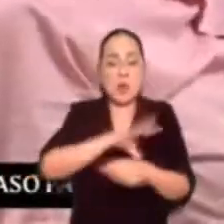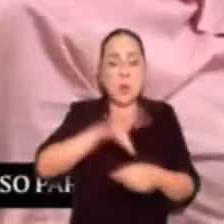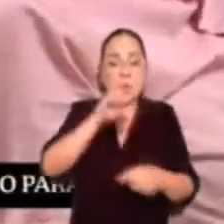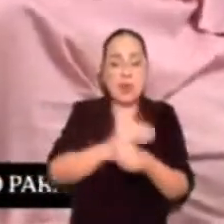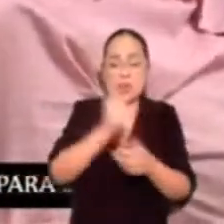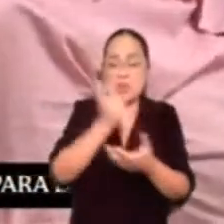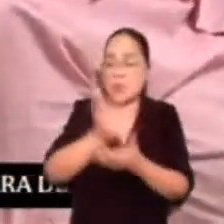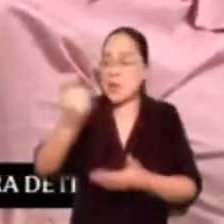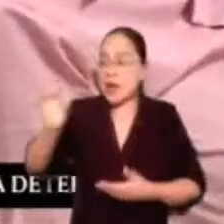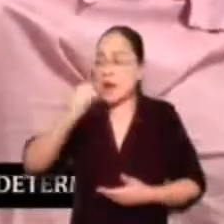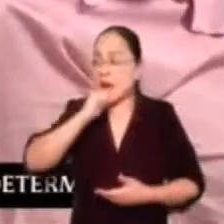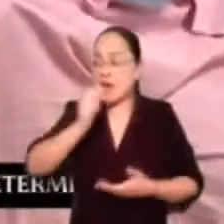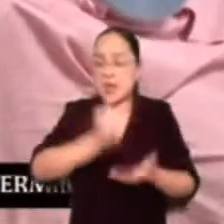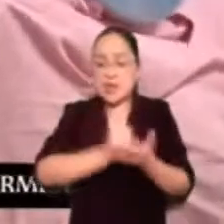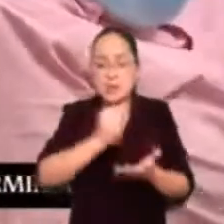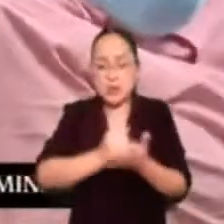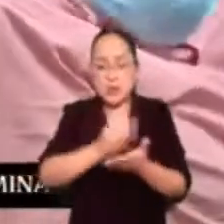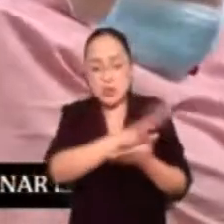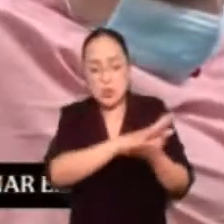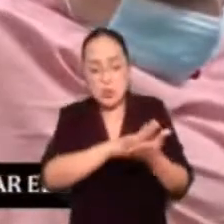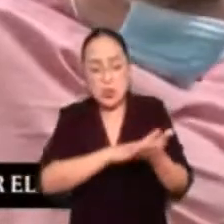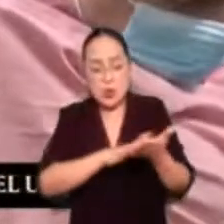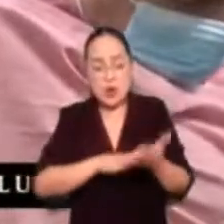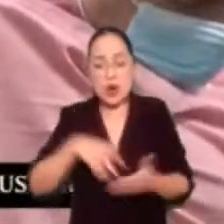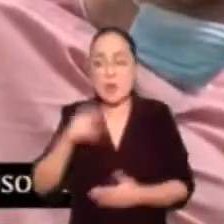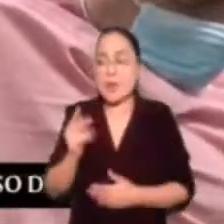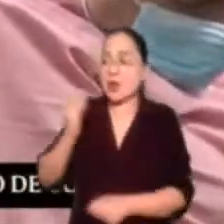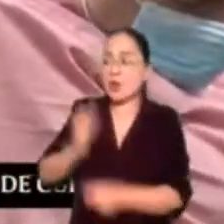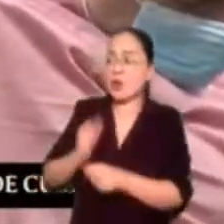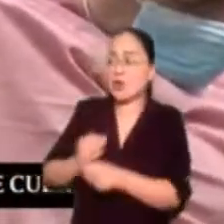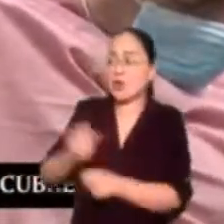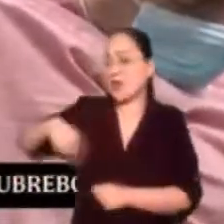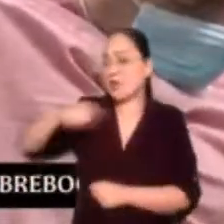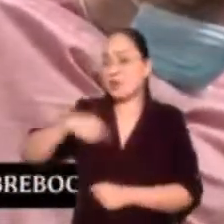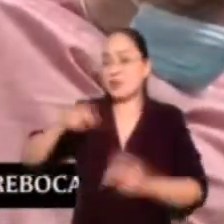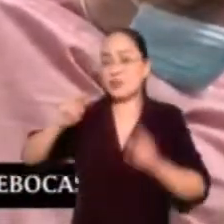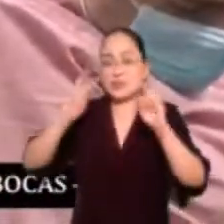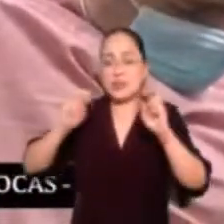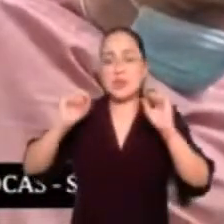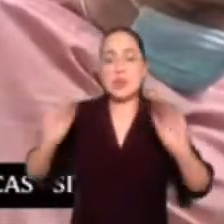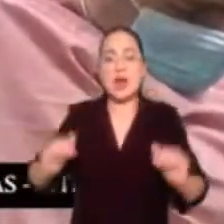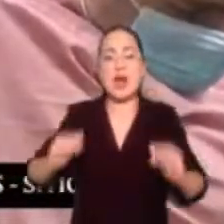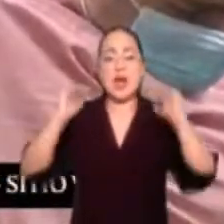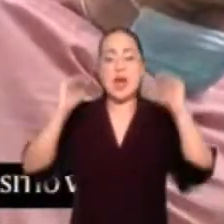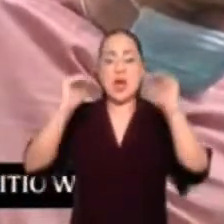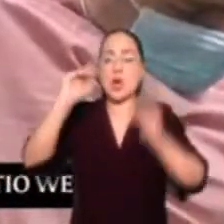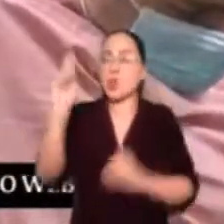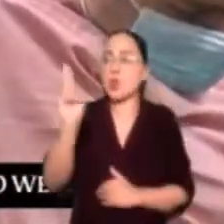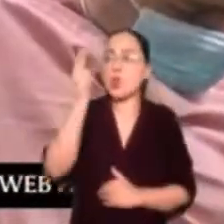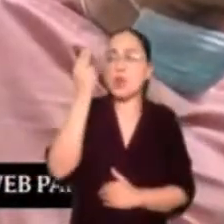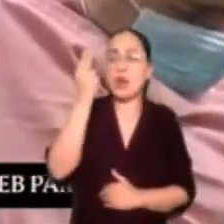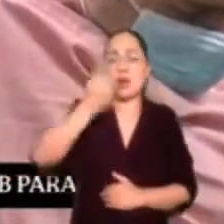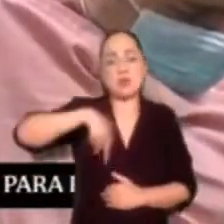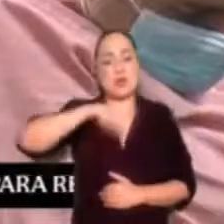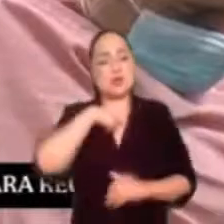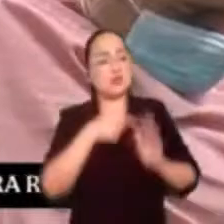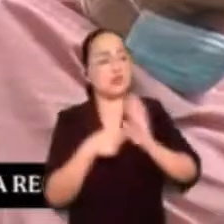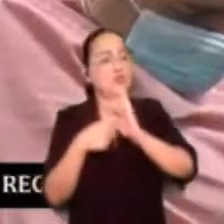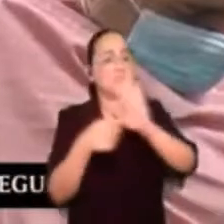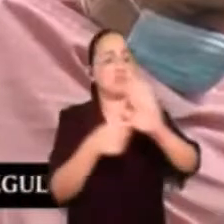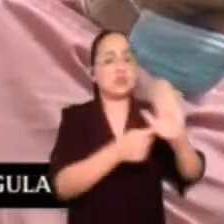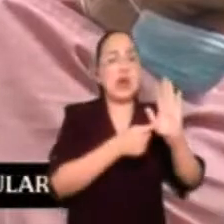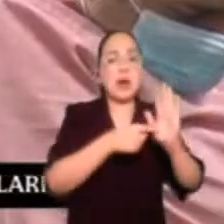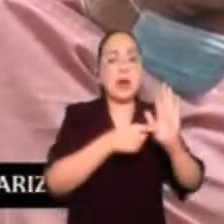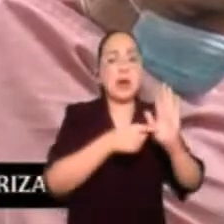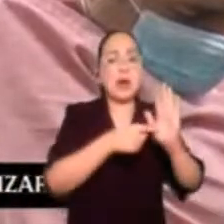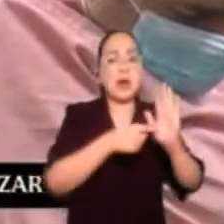caso estamos velando por la máxima casa de estudios, no la ponemos en evidencia? Y no es la